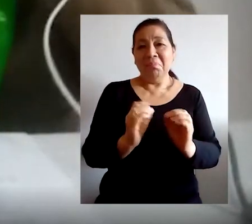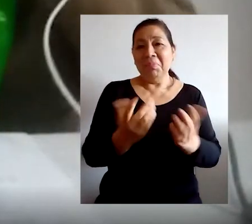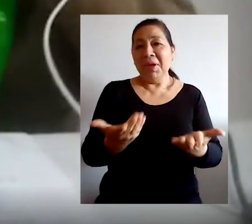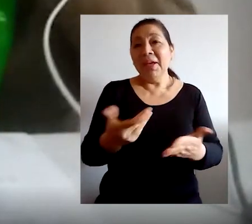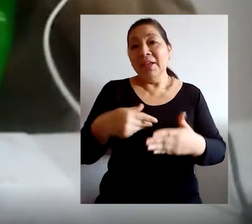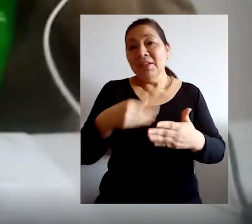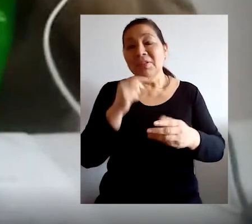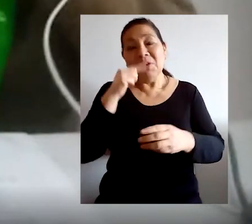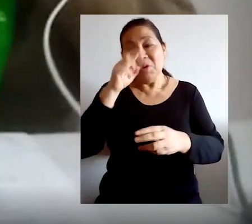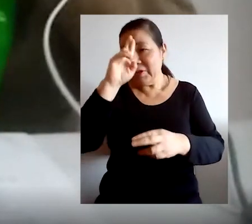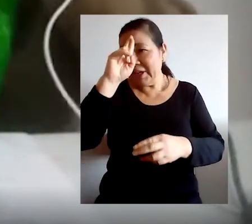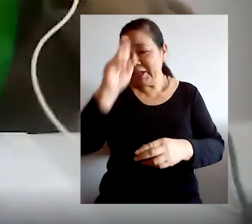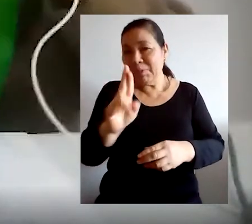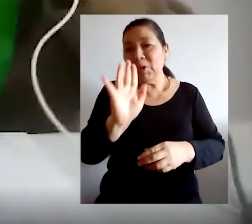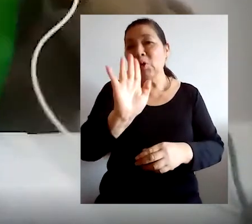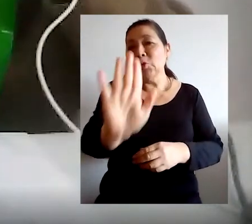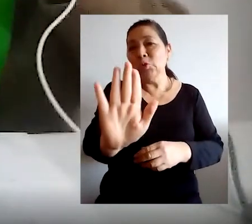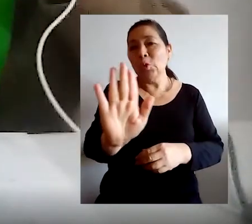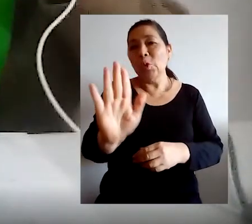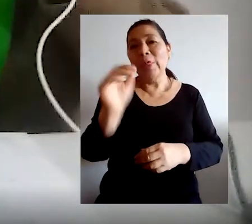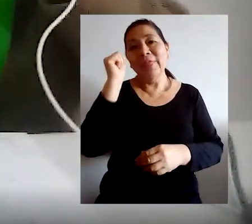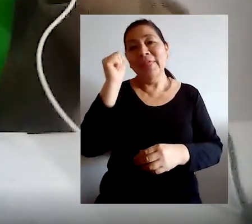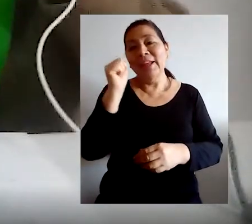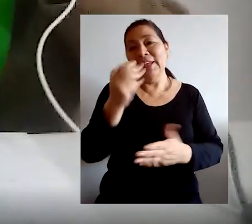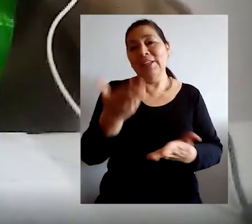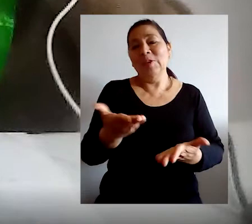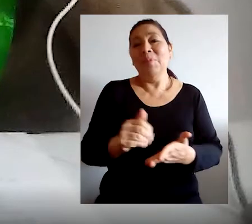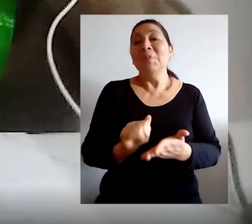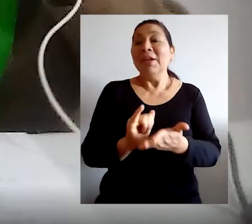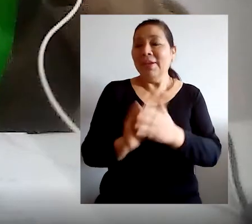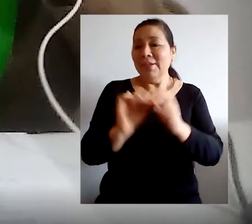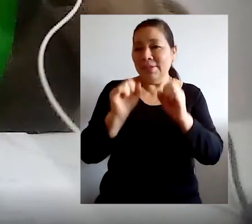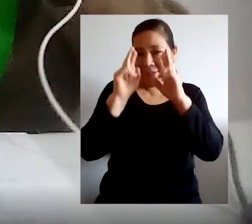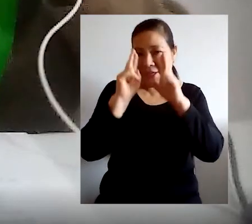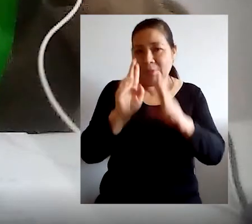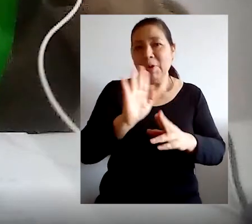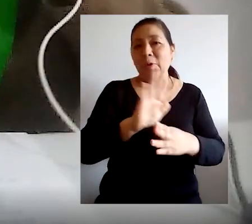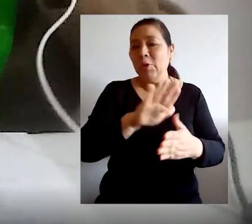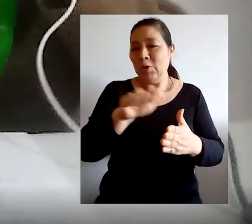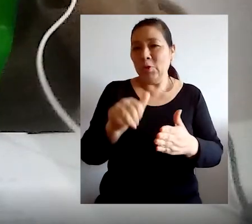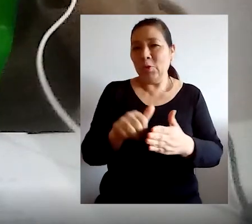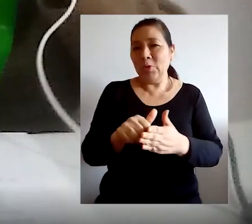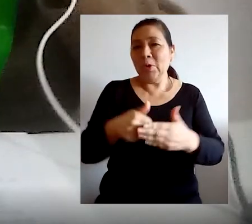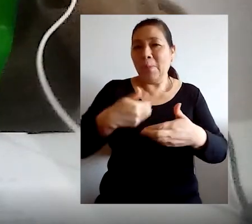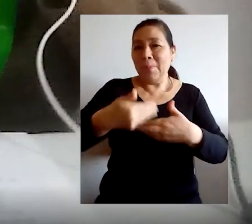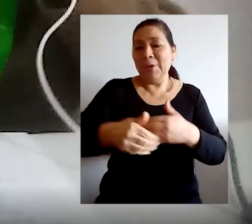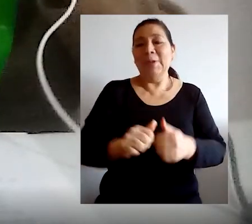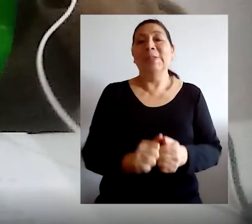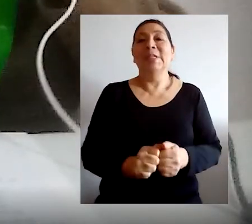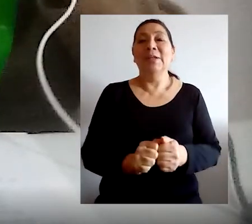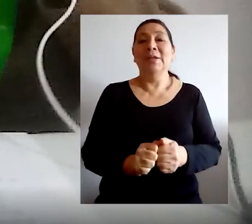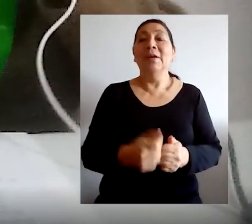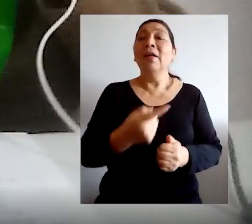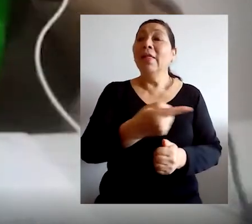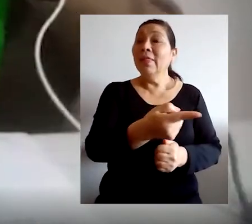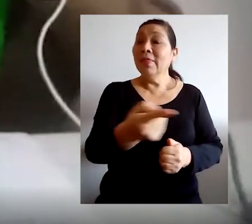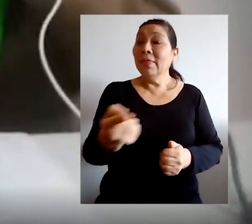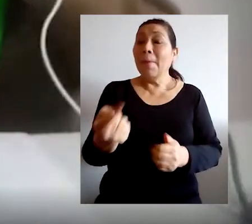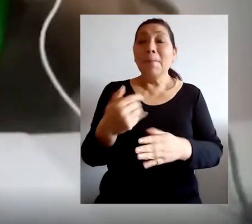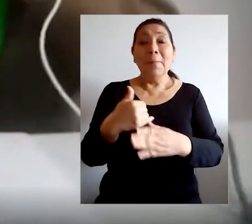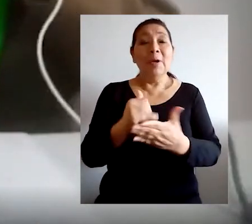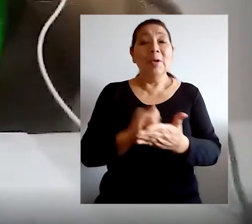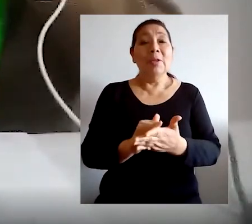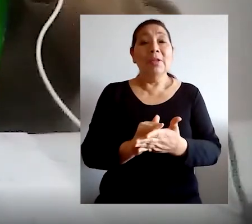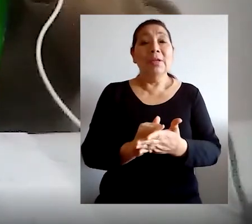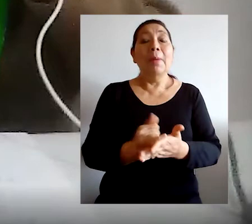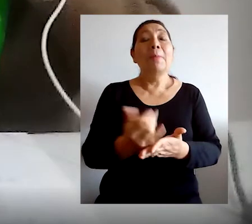no encontramos que se haya vulnerado el derecho del ahora beneficiario y que sí se ha respetado en todo momento el debido proceso. Señores magistrados, en mérito a